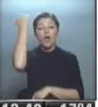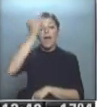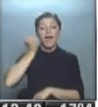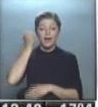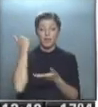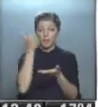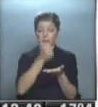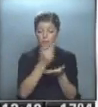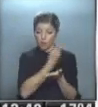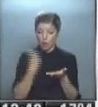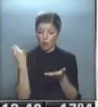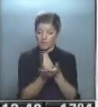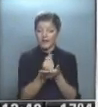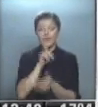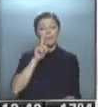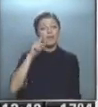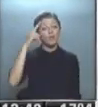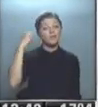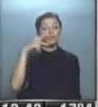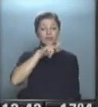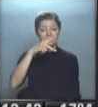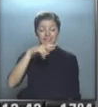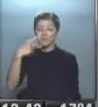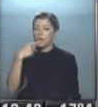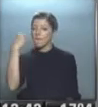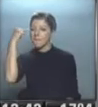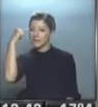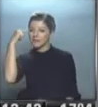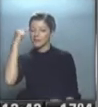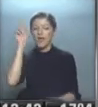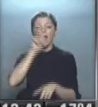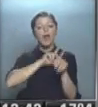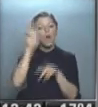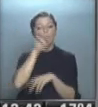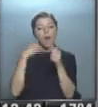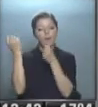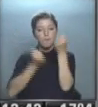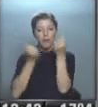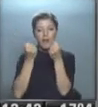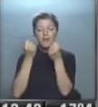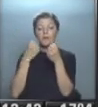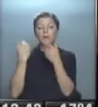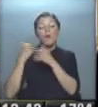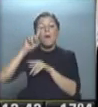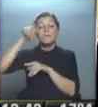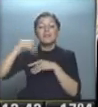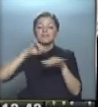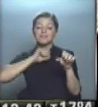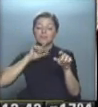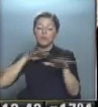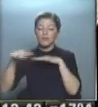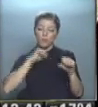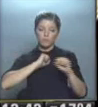desde 1932 consideran que las mujeres al volante pueden crear situaciones de tentación